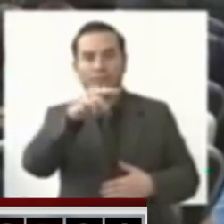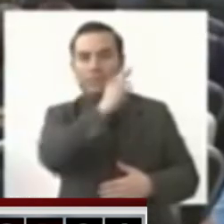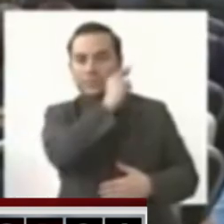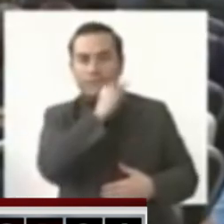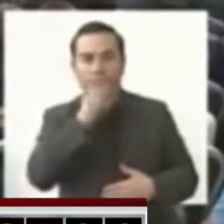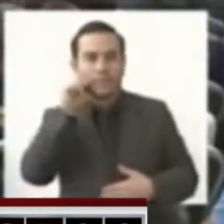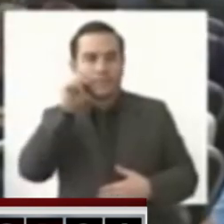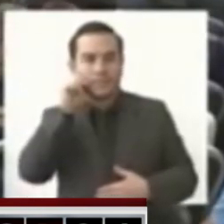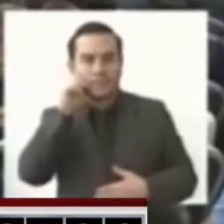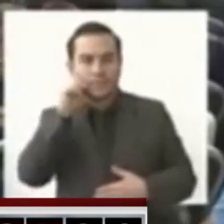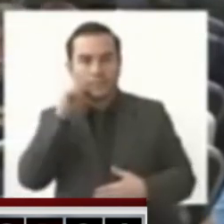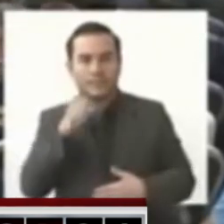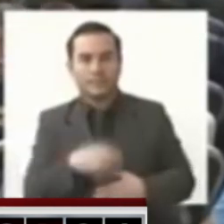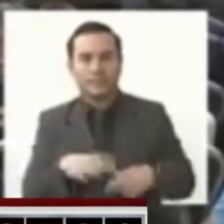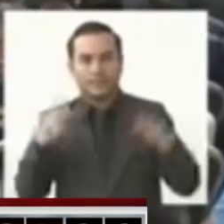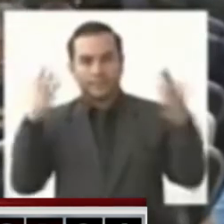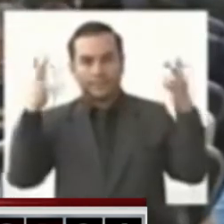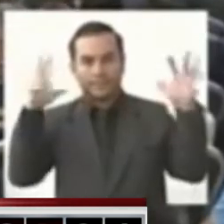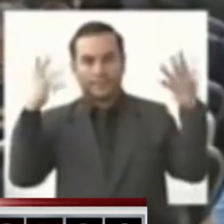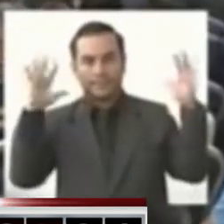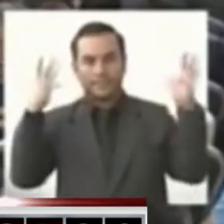electo.